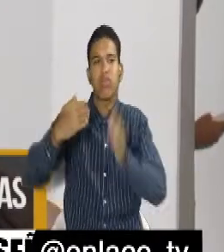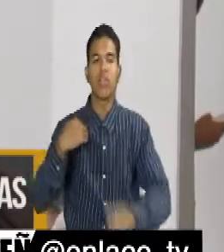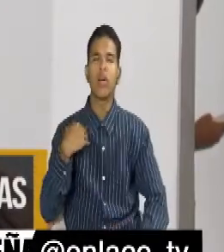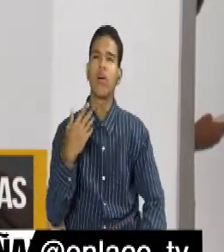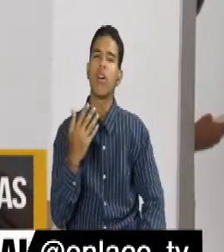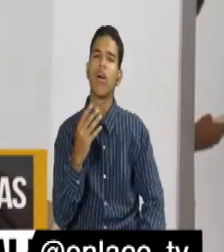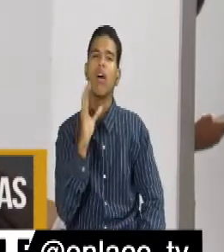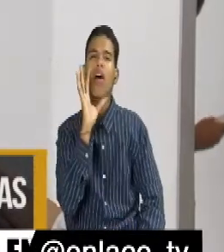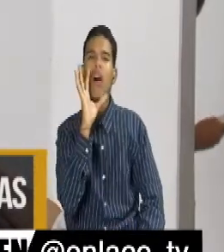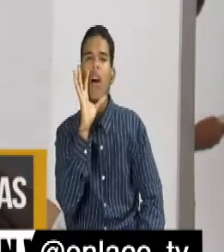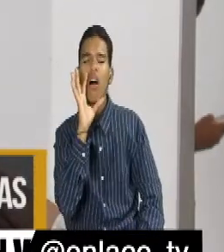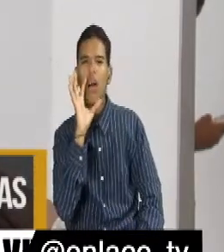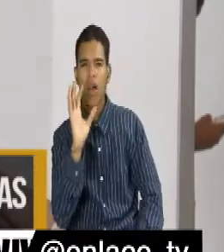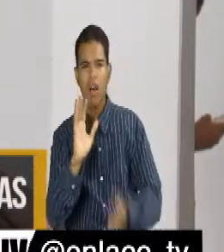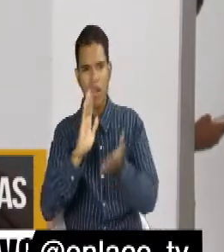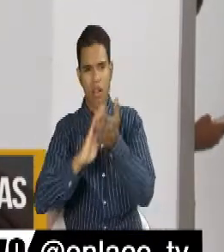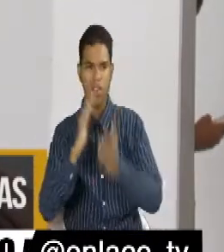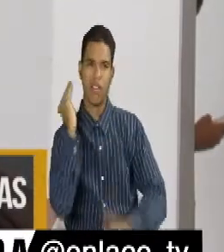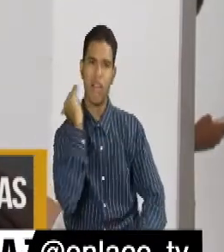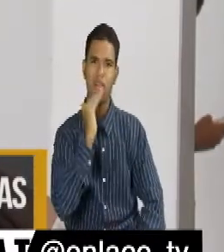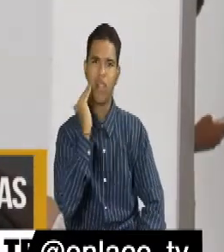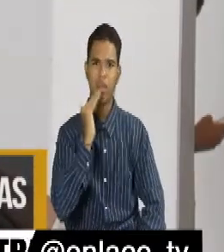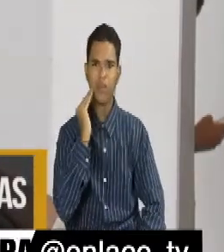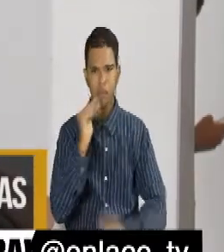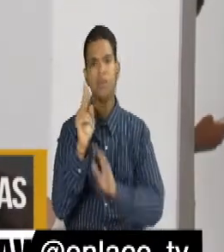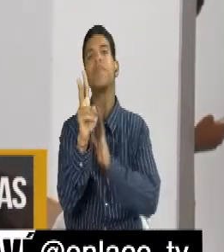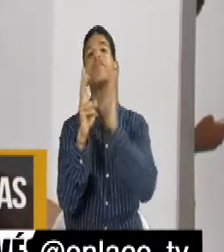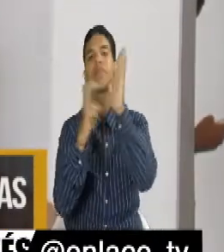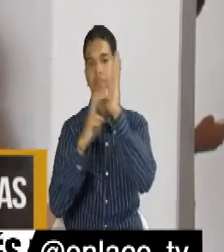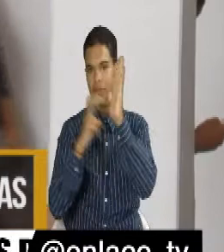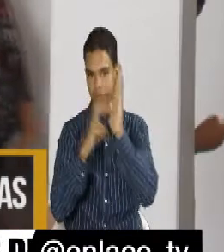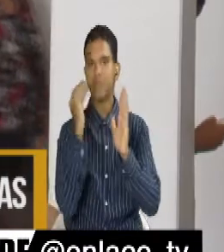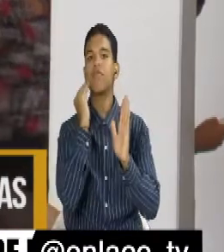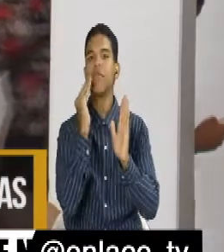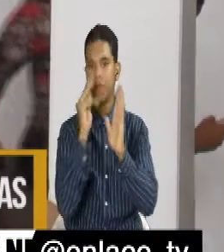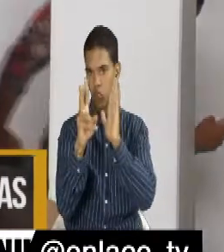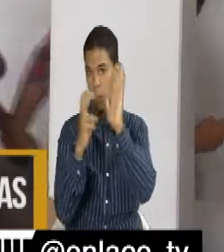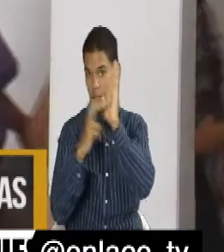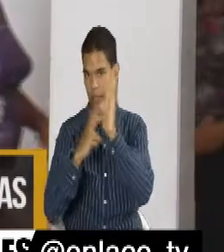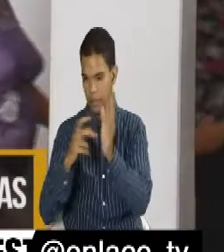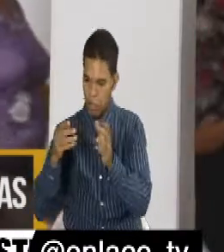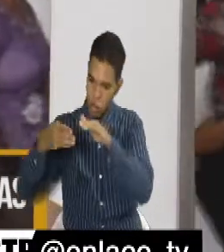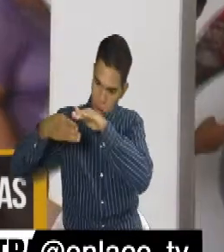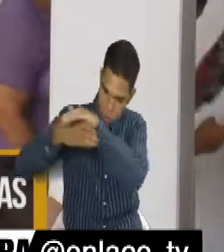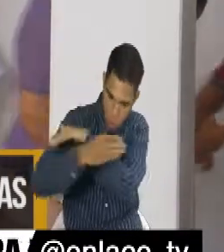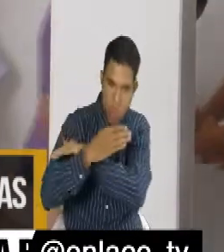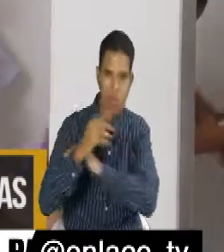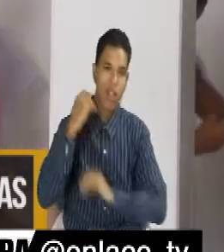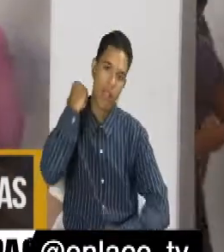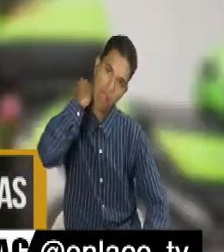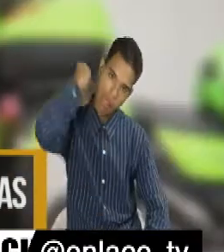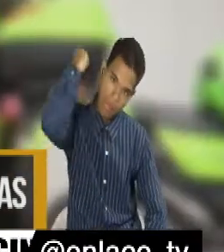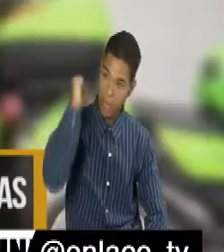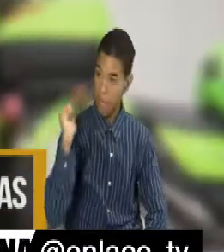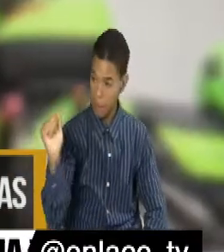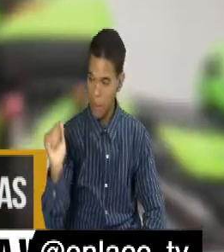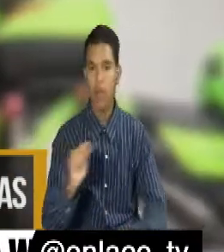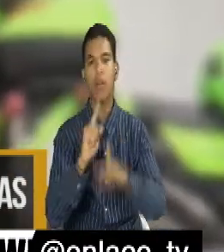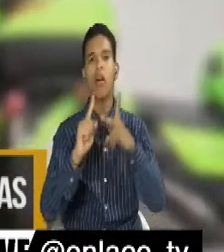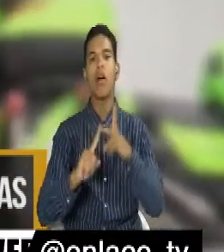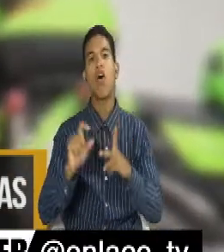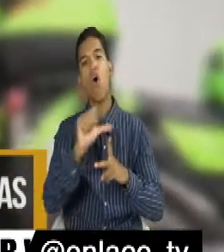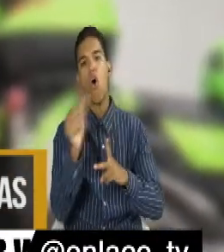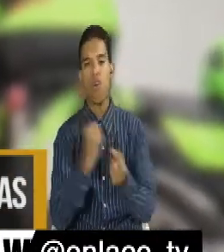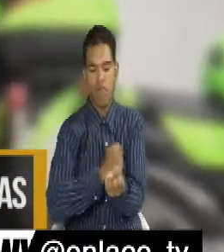es una señora que entra aquí 2 veces, ya es el segundo reingreso de ella por un ahorcamiento. Otro es un autolesionado autolesión,